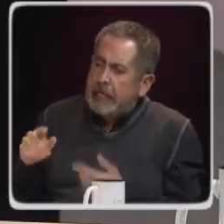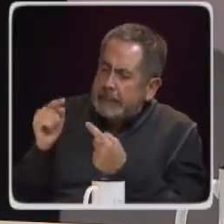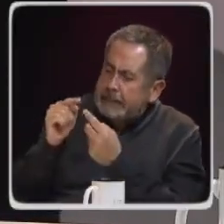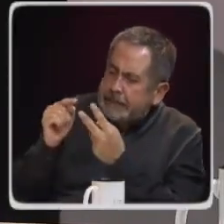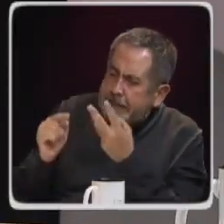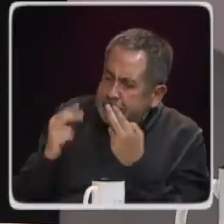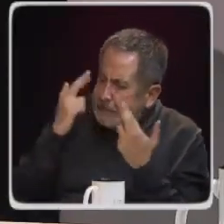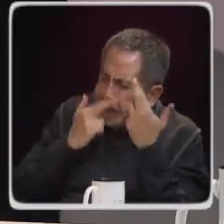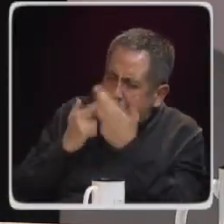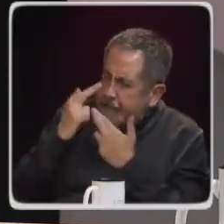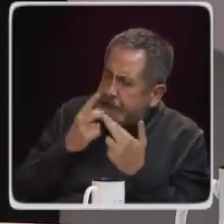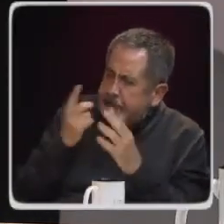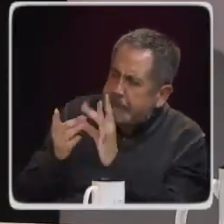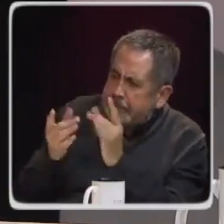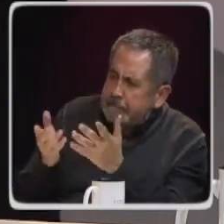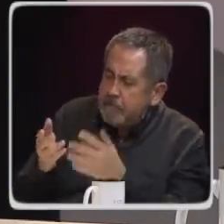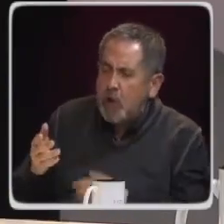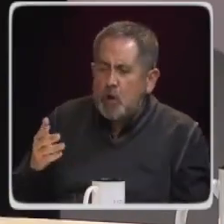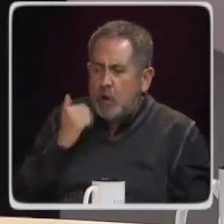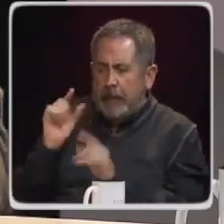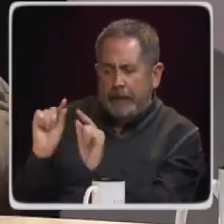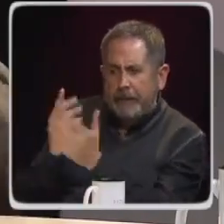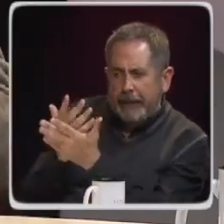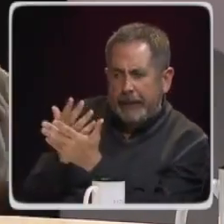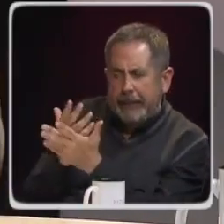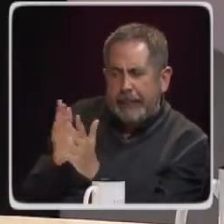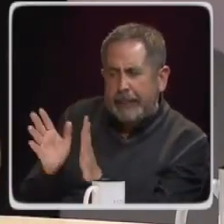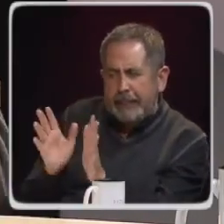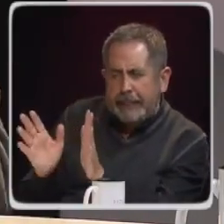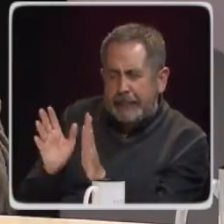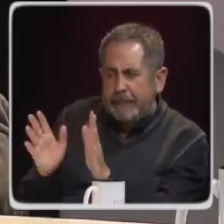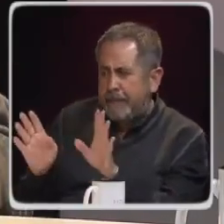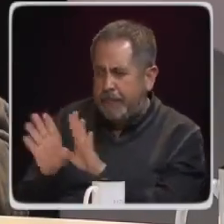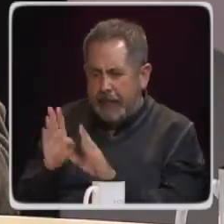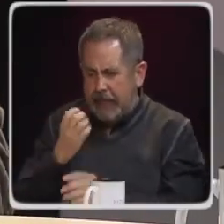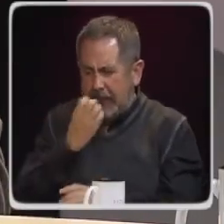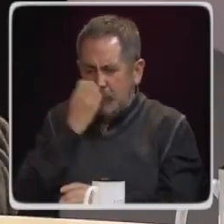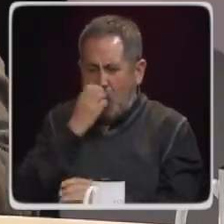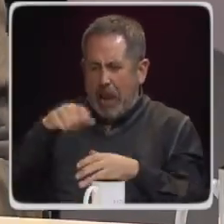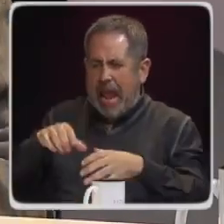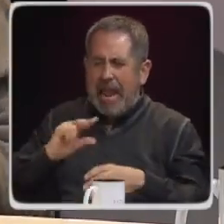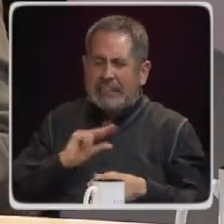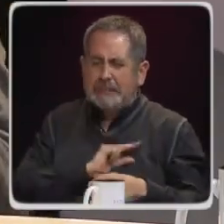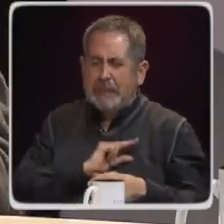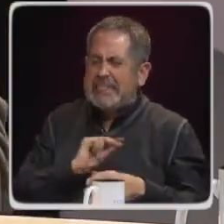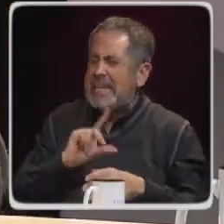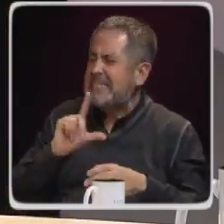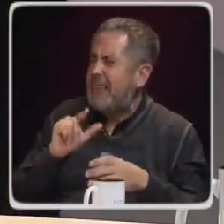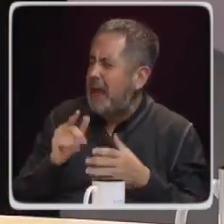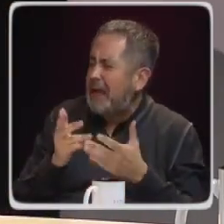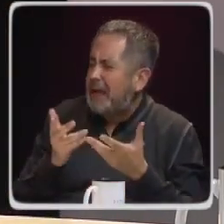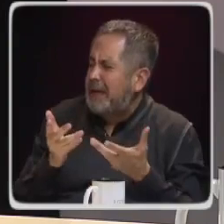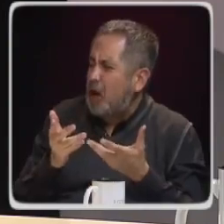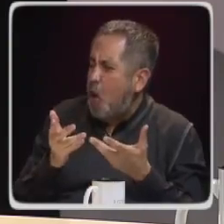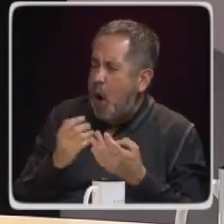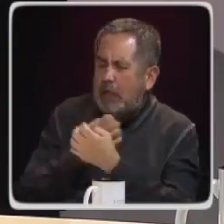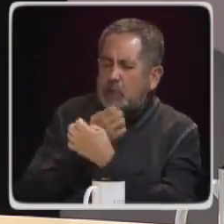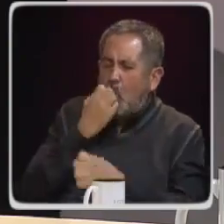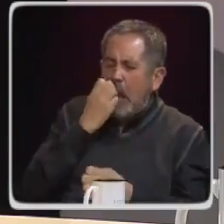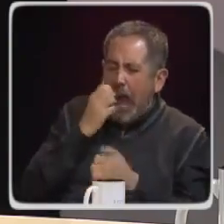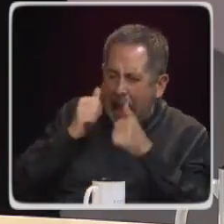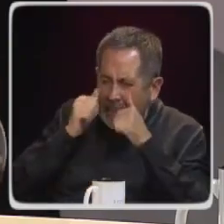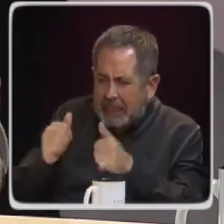mayoría de diputadas y diputados que son personas con discapacidad, adultos mayores, y que ya no necesitan el traductor